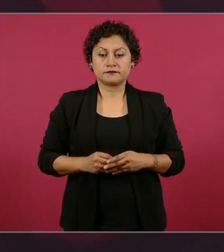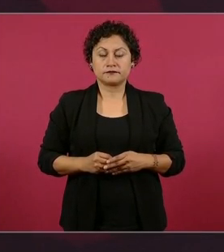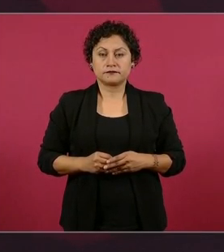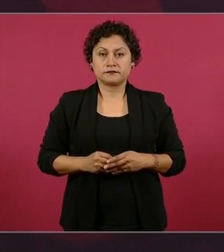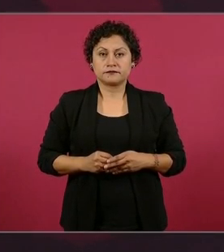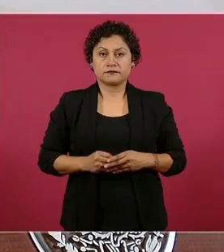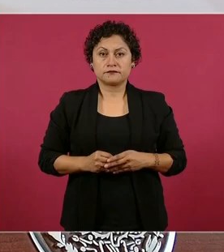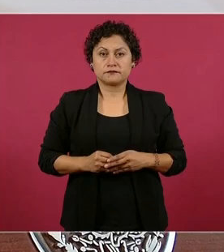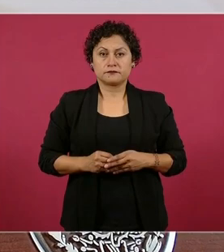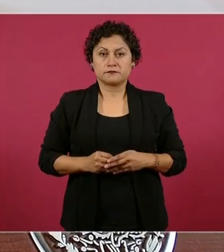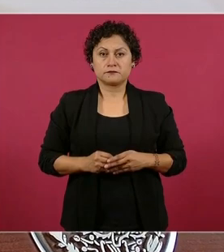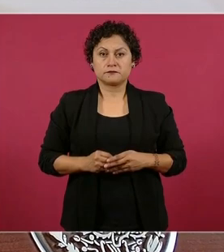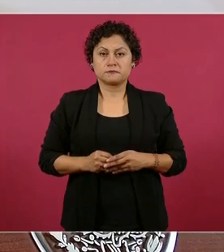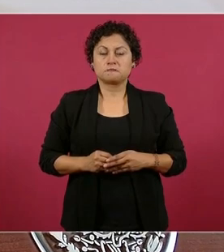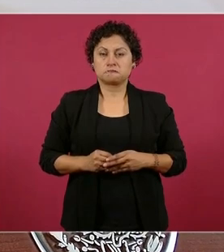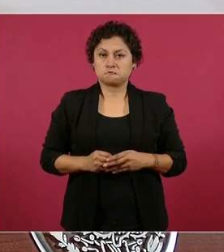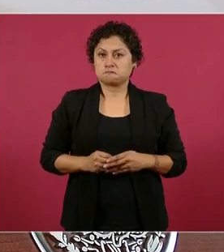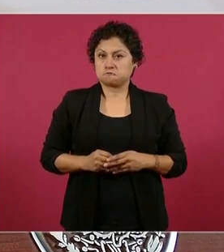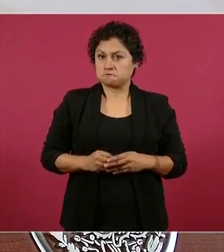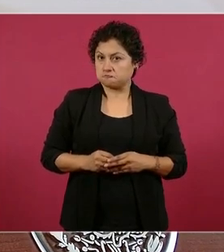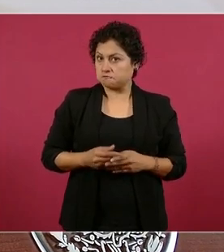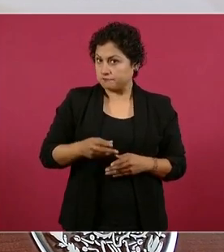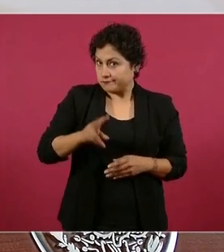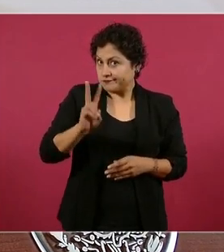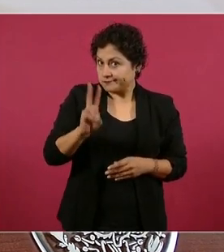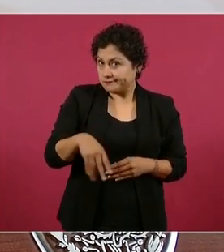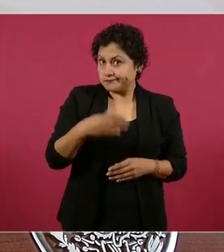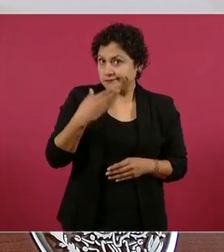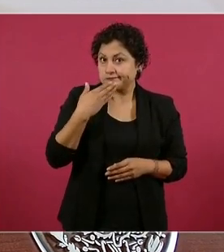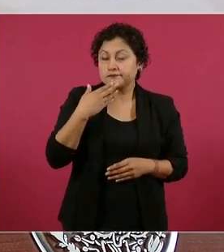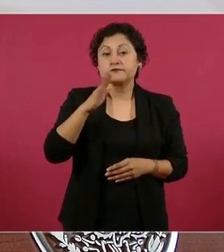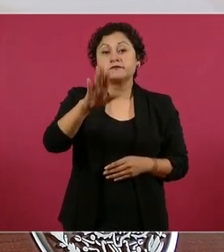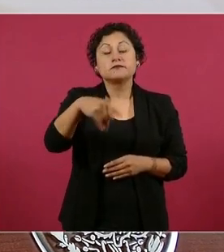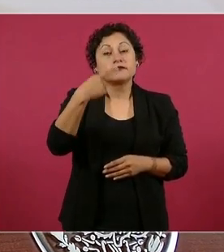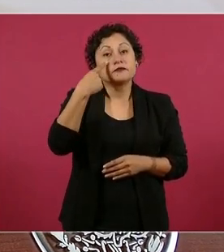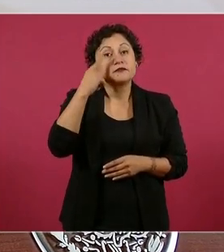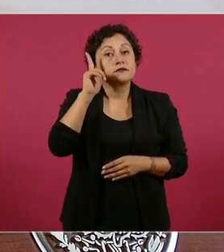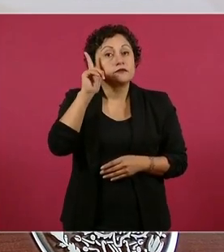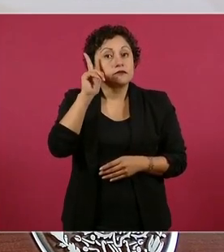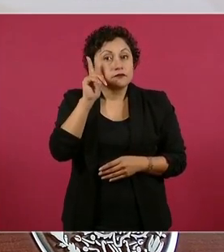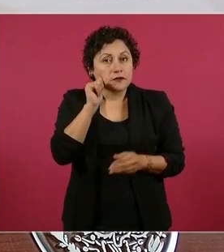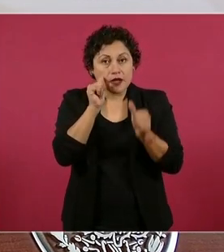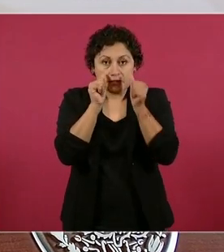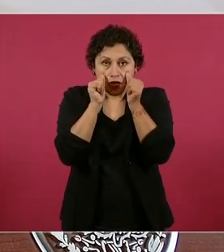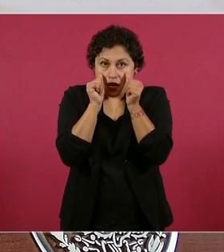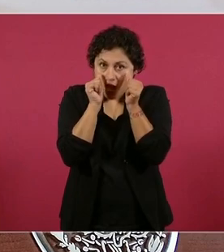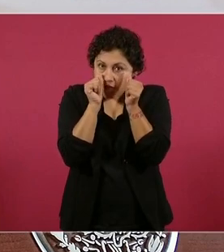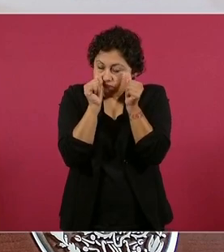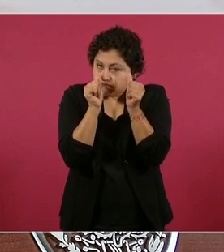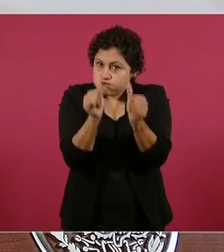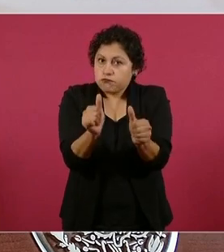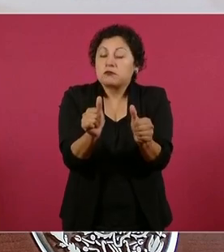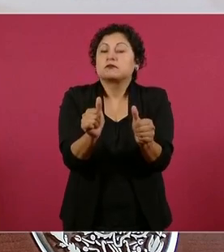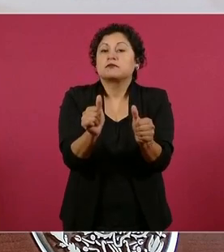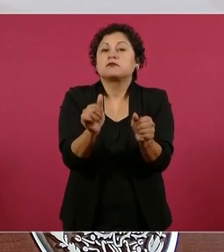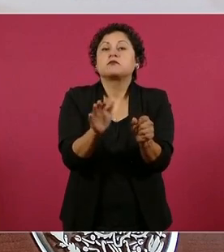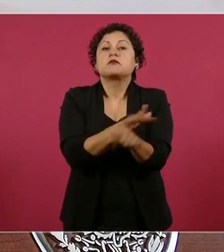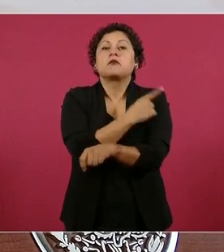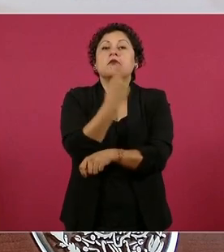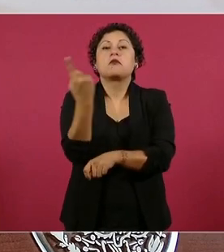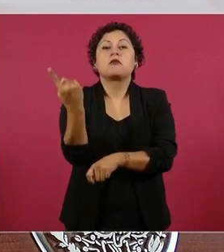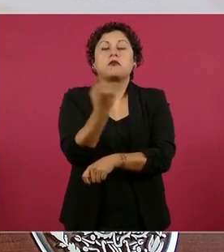haciendo un buen papel, destacado papel. Mañana hay que estar pendiente, porque